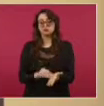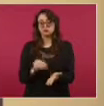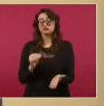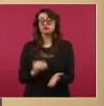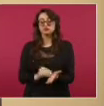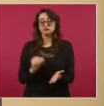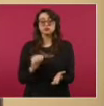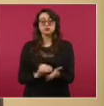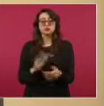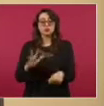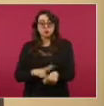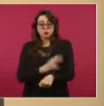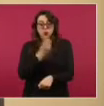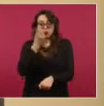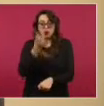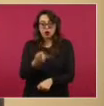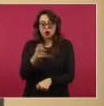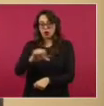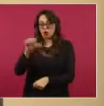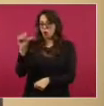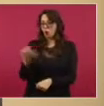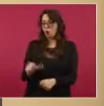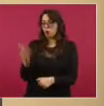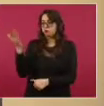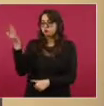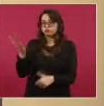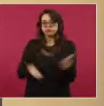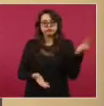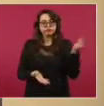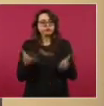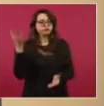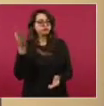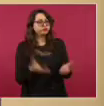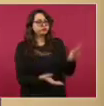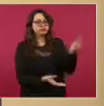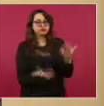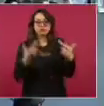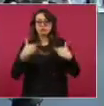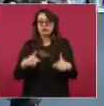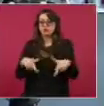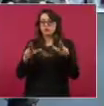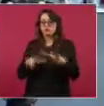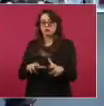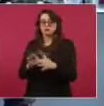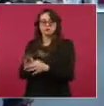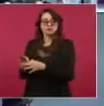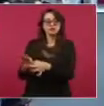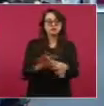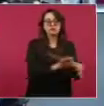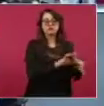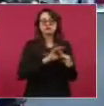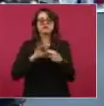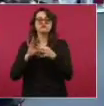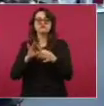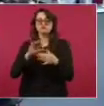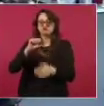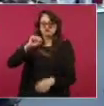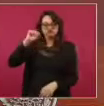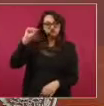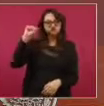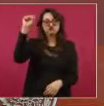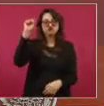unidad que aquí se constata con la presencia de todos los representantes obreros como valor del sindicalismo